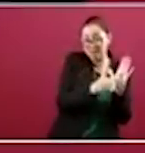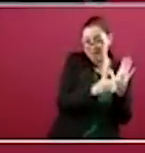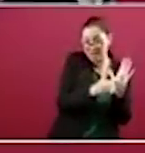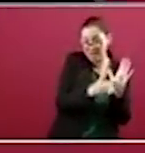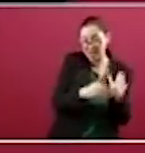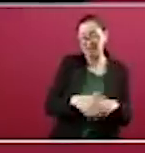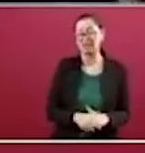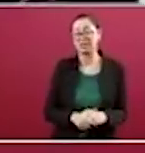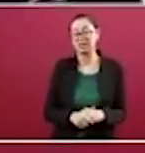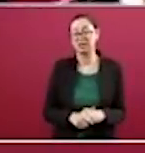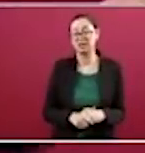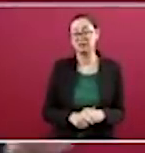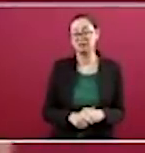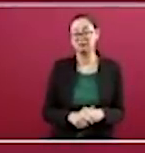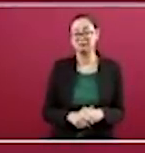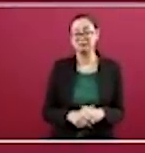Pero